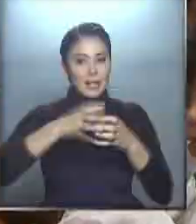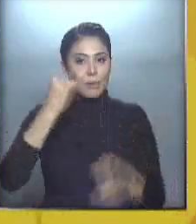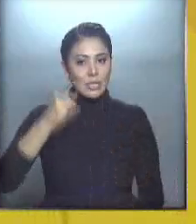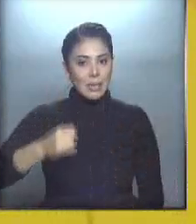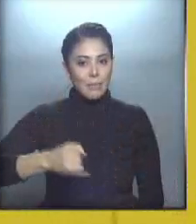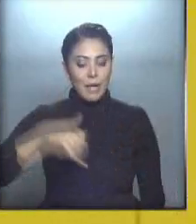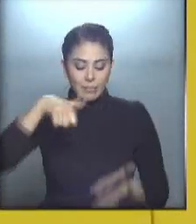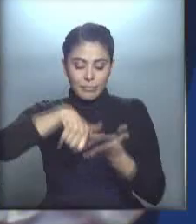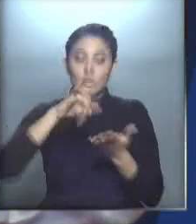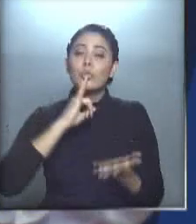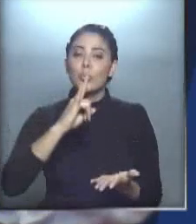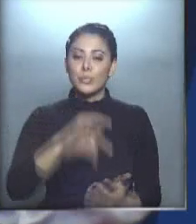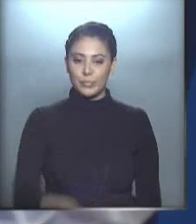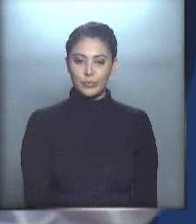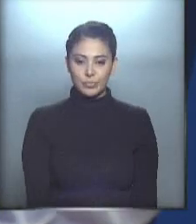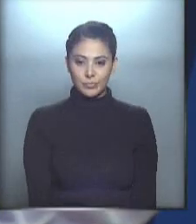Samba que... ¡aprieta el botón!